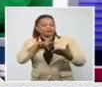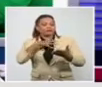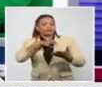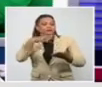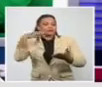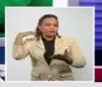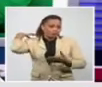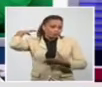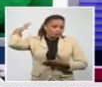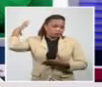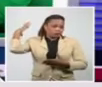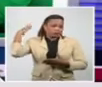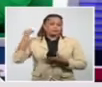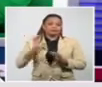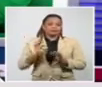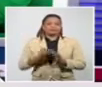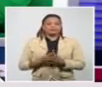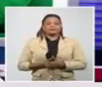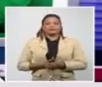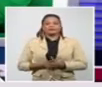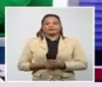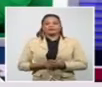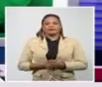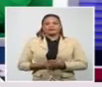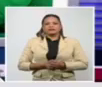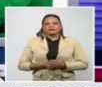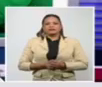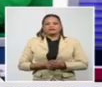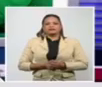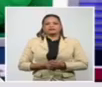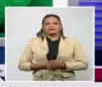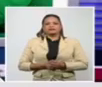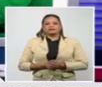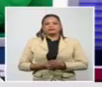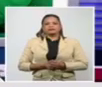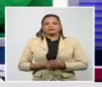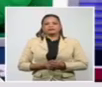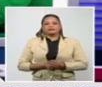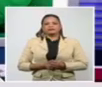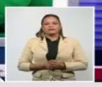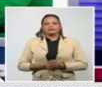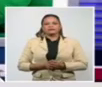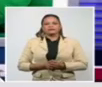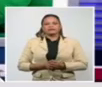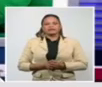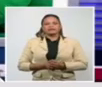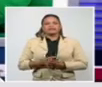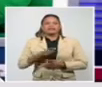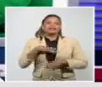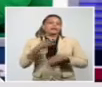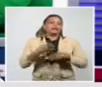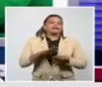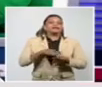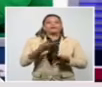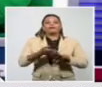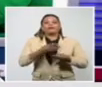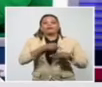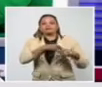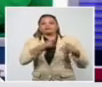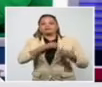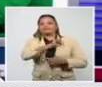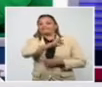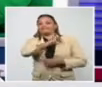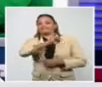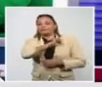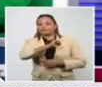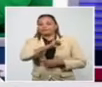pero realmente presentó un episodio súbito de parada cardiorrespiratoria que no